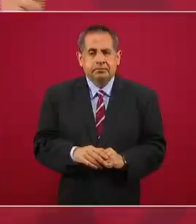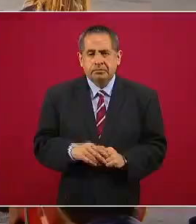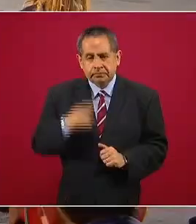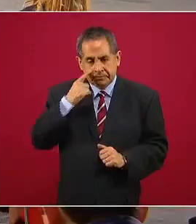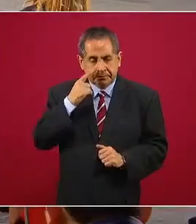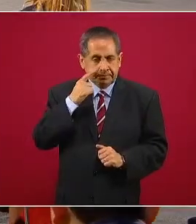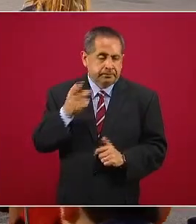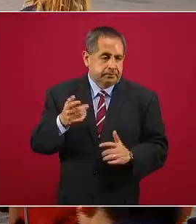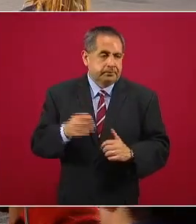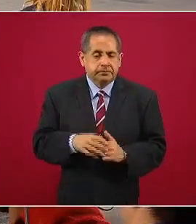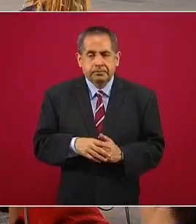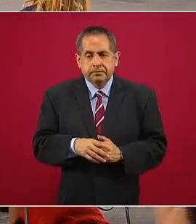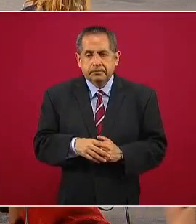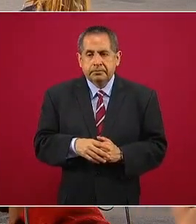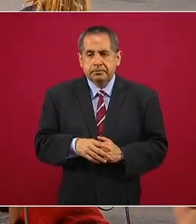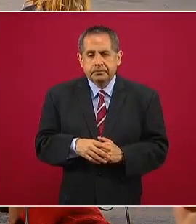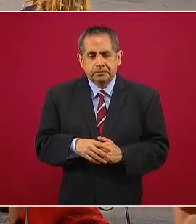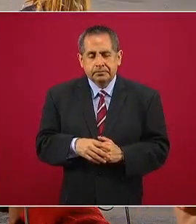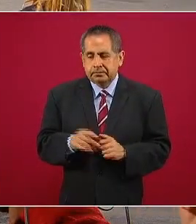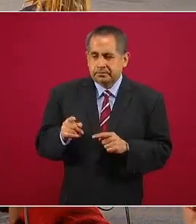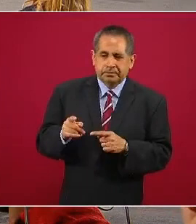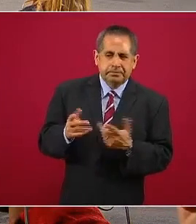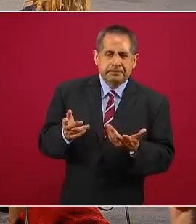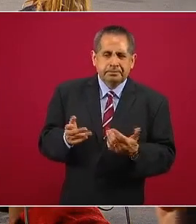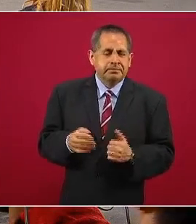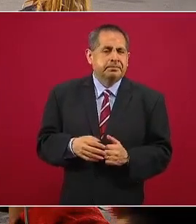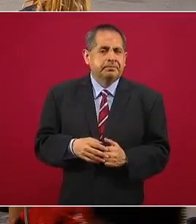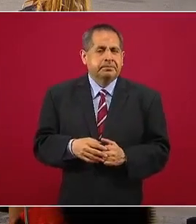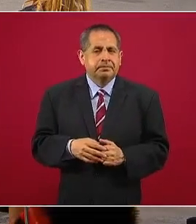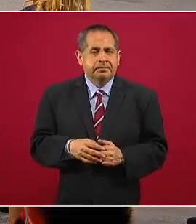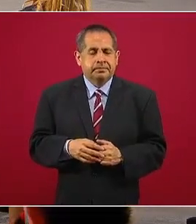Miren, ahora, ¿no?